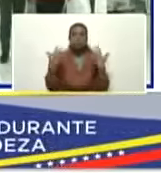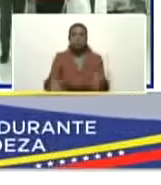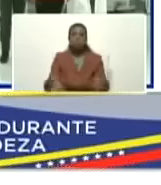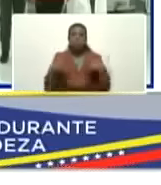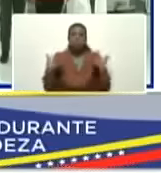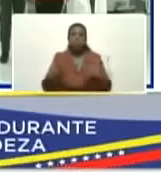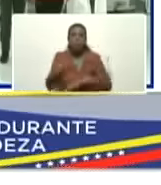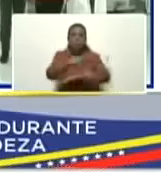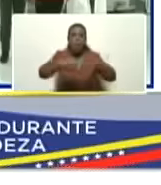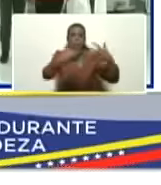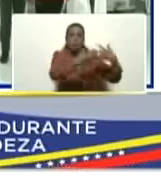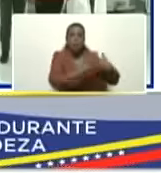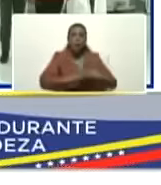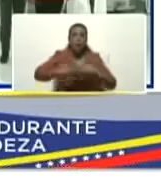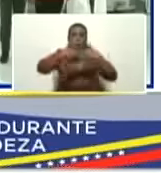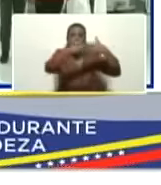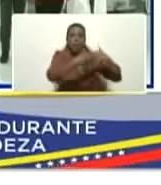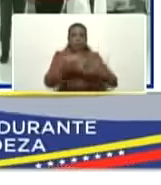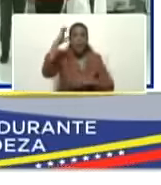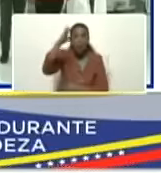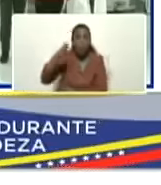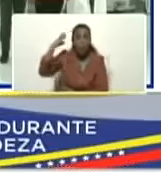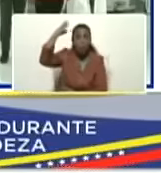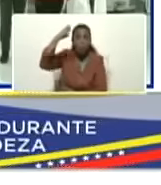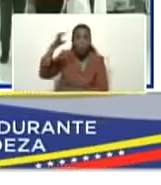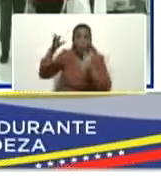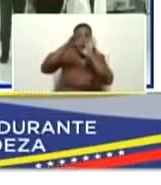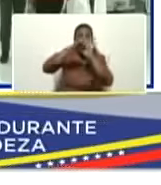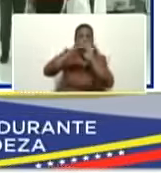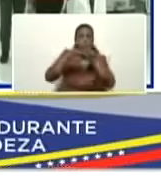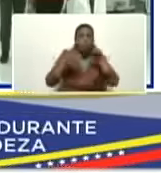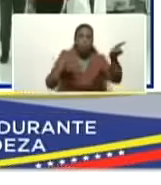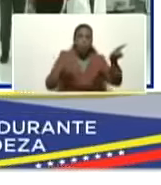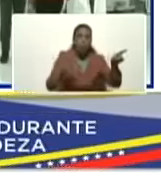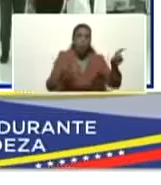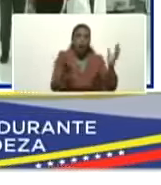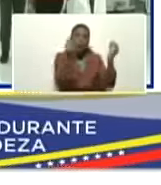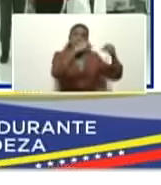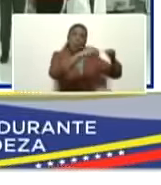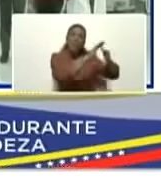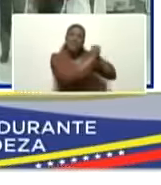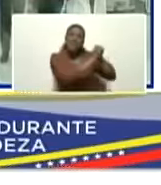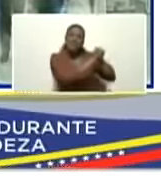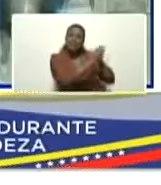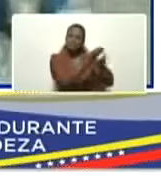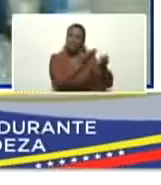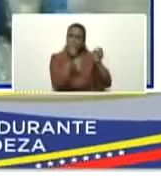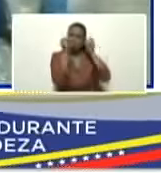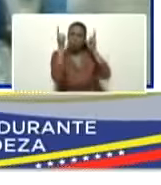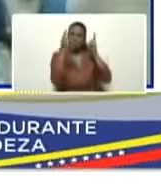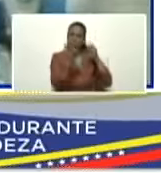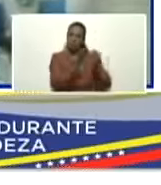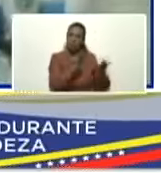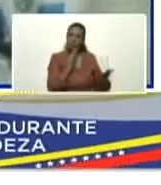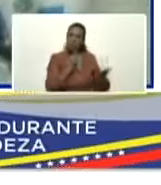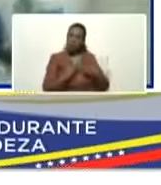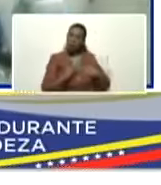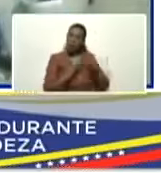el gobierno de Estados Unidos y la Unión Europea se pusieron buena gente con nosotros, de repente.